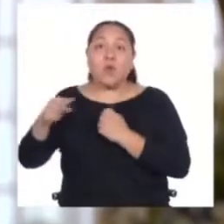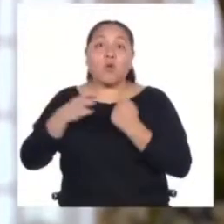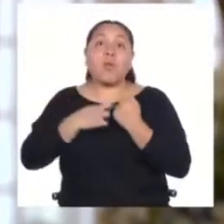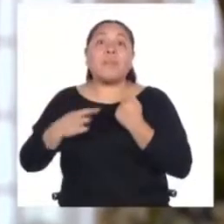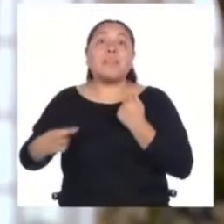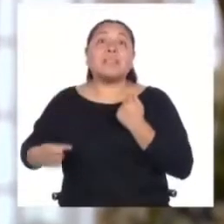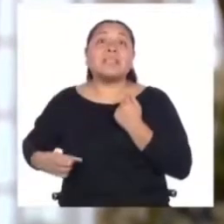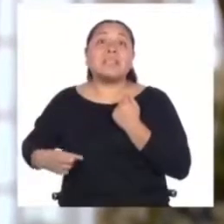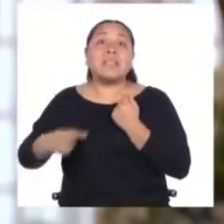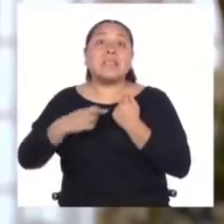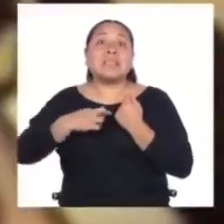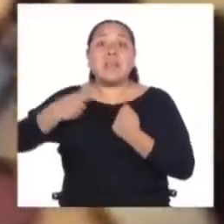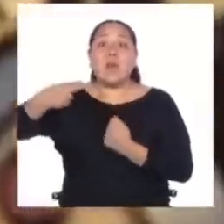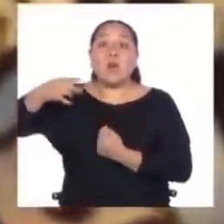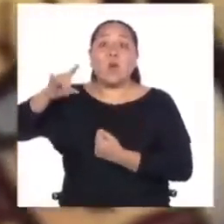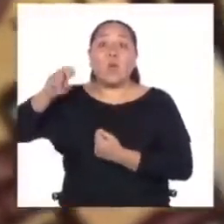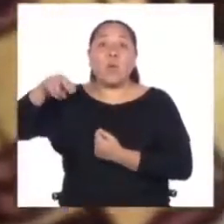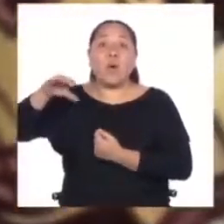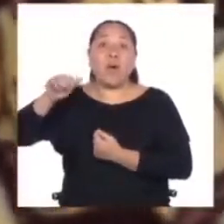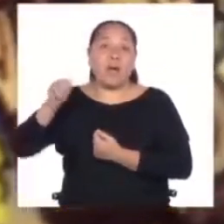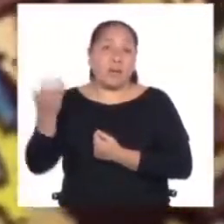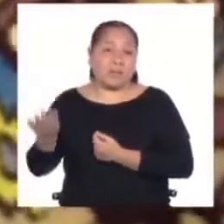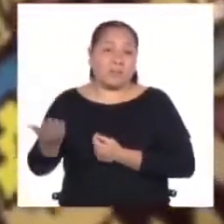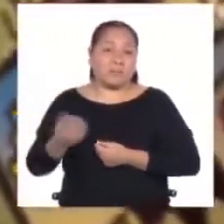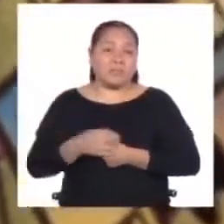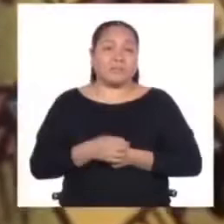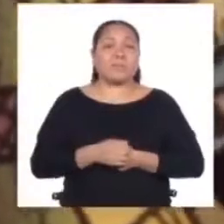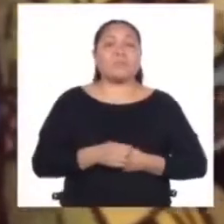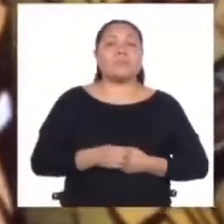mujer de la élite de los huancas.